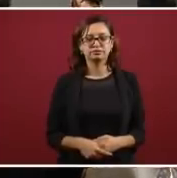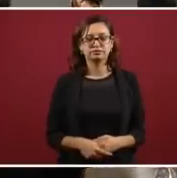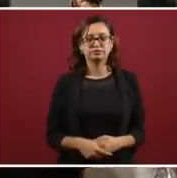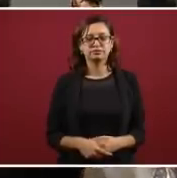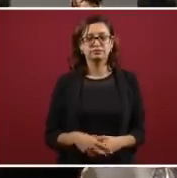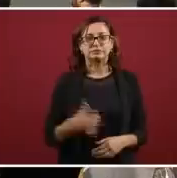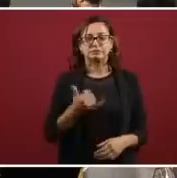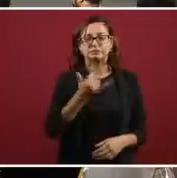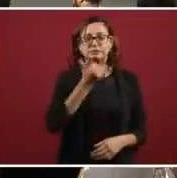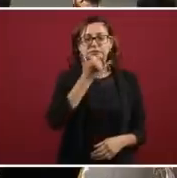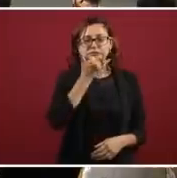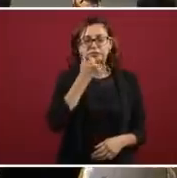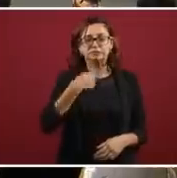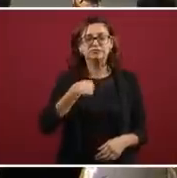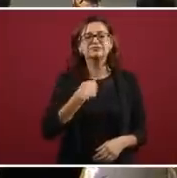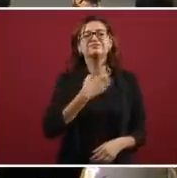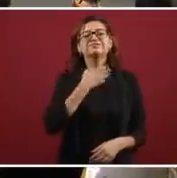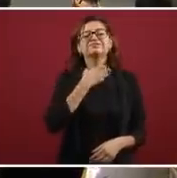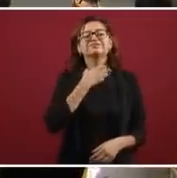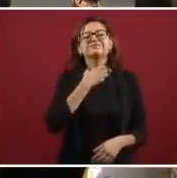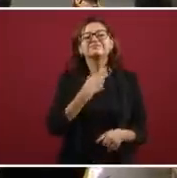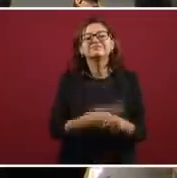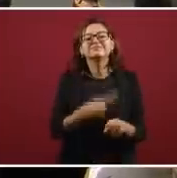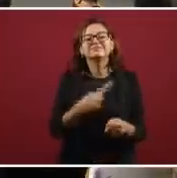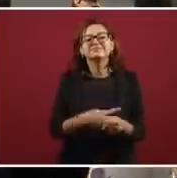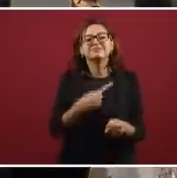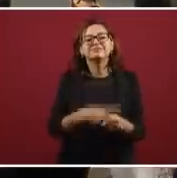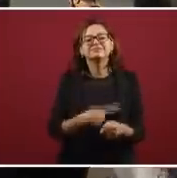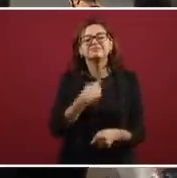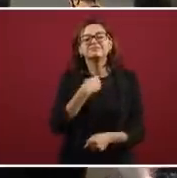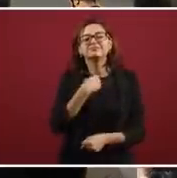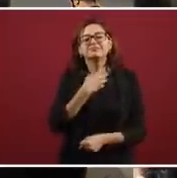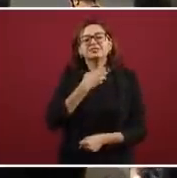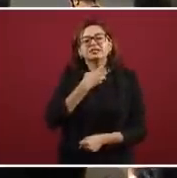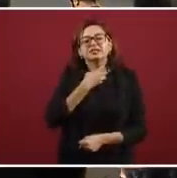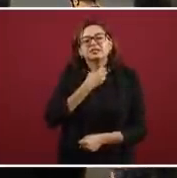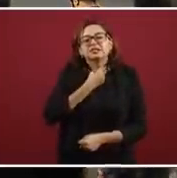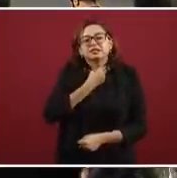Estoy un poco ronco, pero